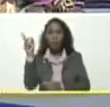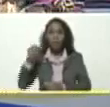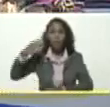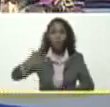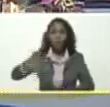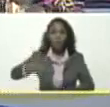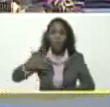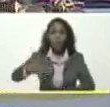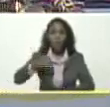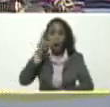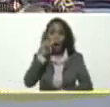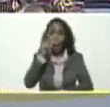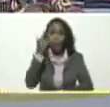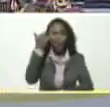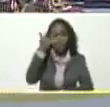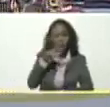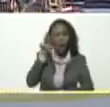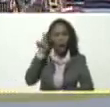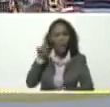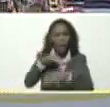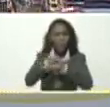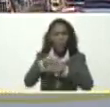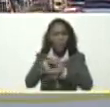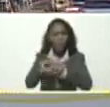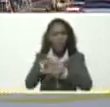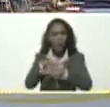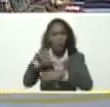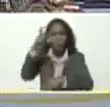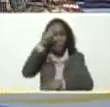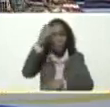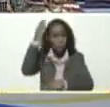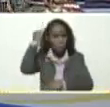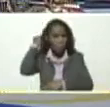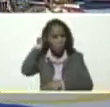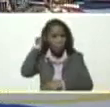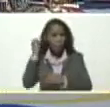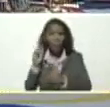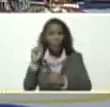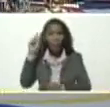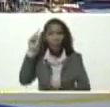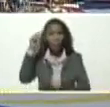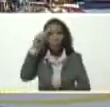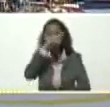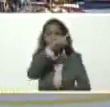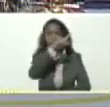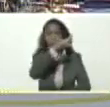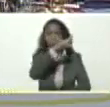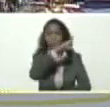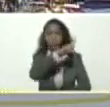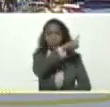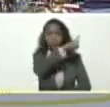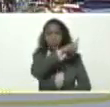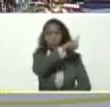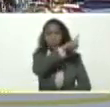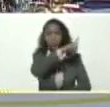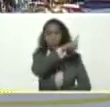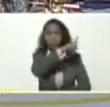que está el ministro Alfred Nazaret Ñáñez, mejor